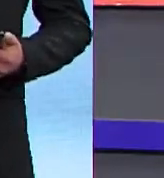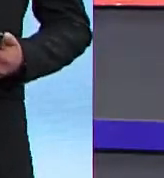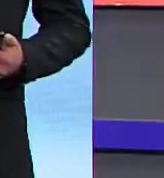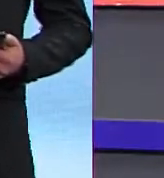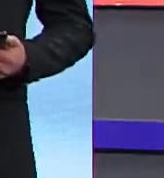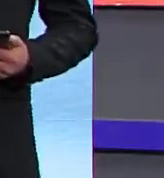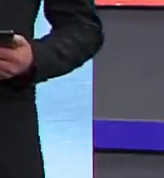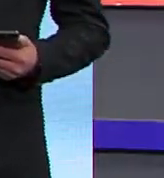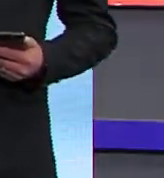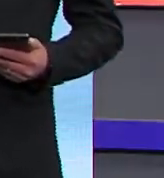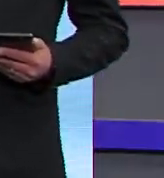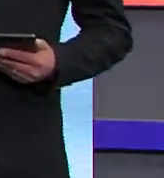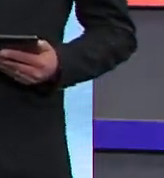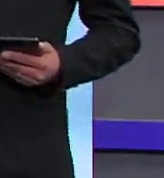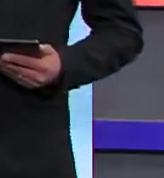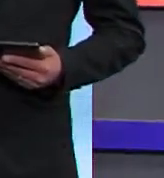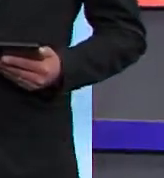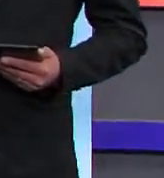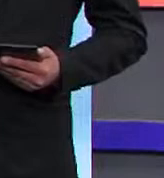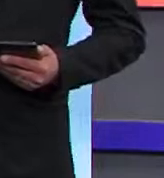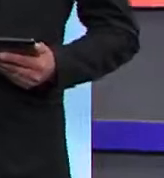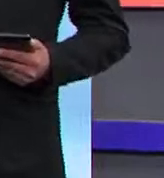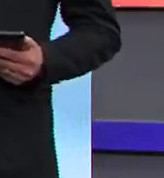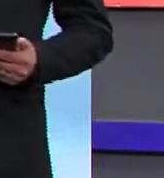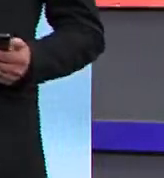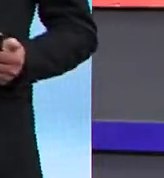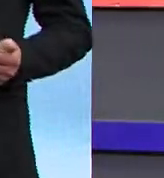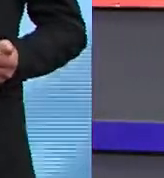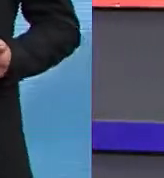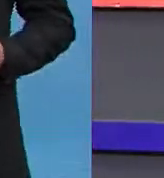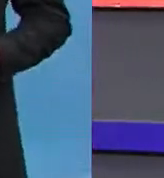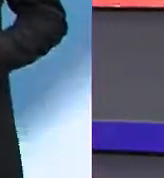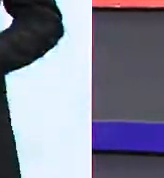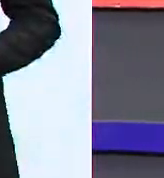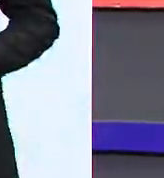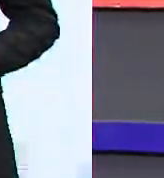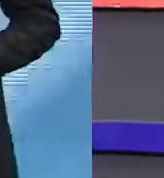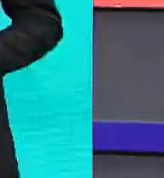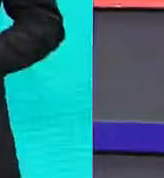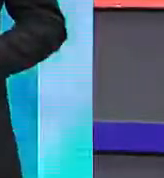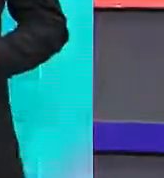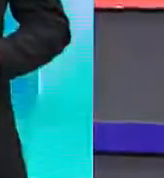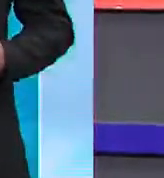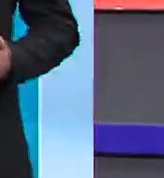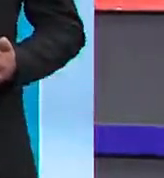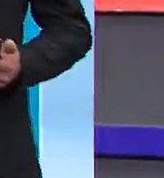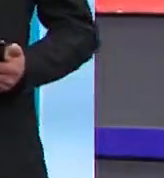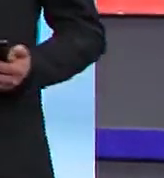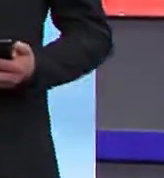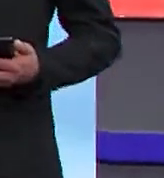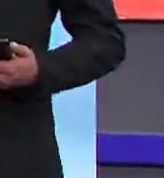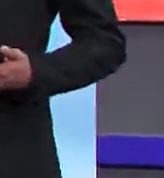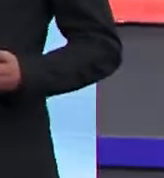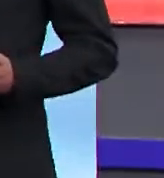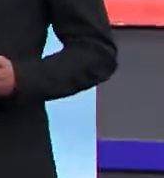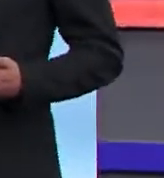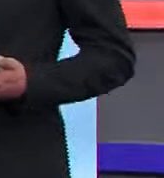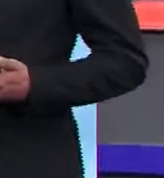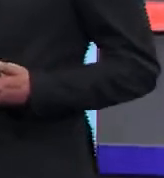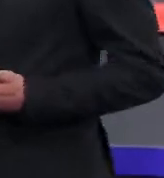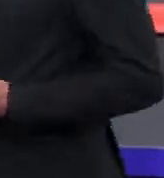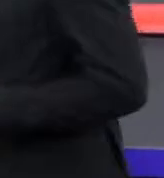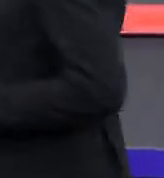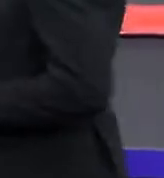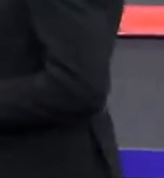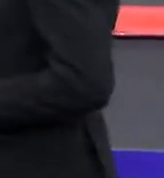continuar de inmediato también saludando a nuestros compañeros en el interior del país, Brisca Espada en Cochabamba y Fabio Espinosa